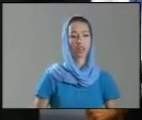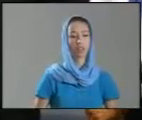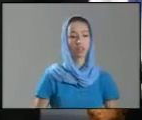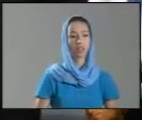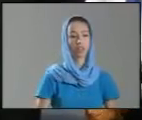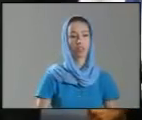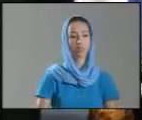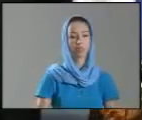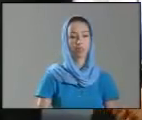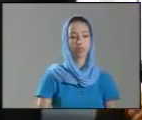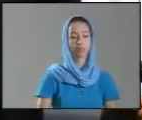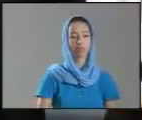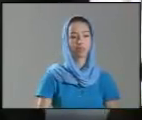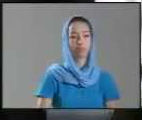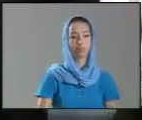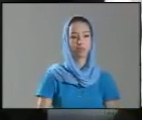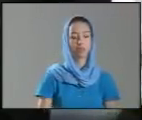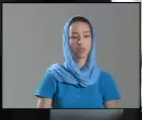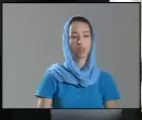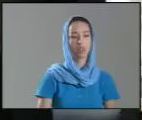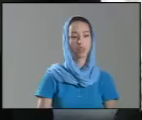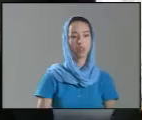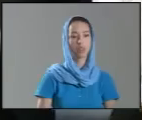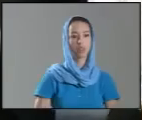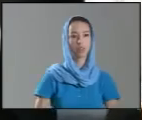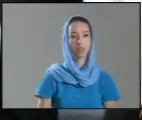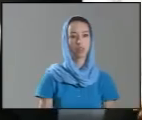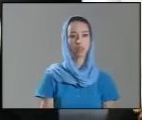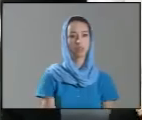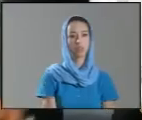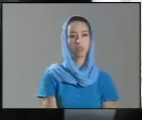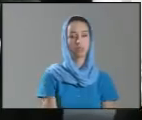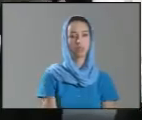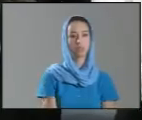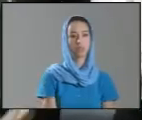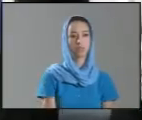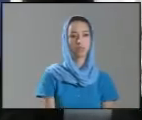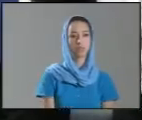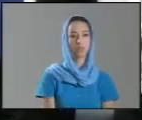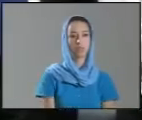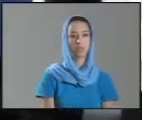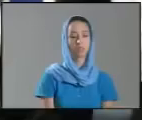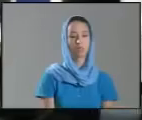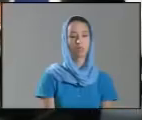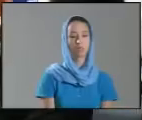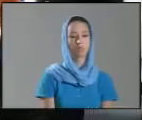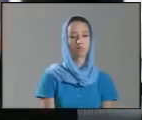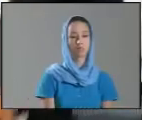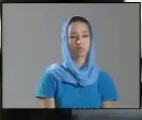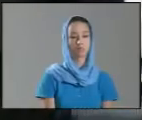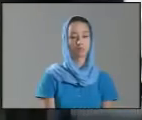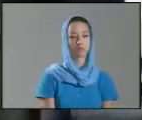favor, hermana Romelia González, si pudiera acercarse, por favor, aquí al frente.